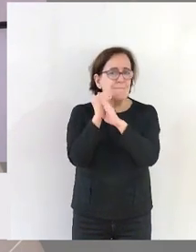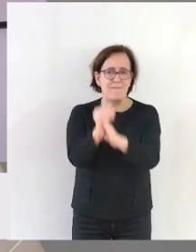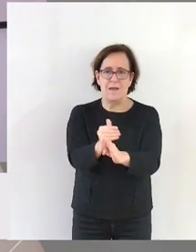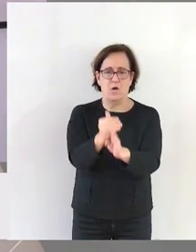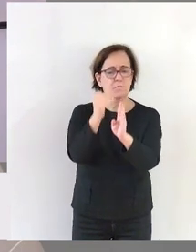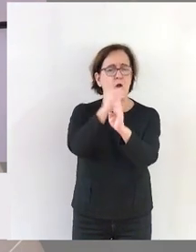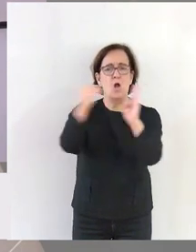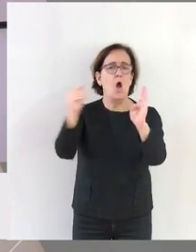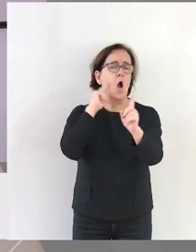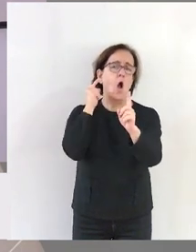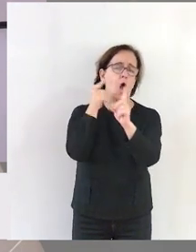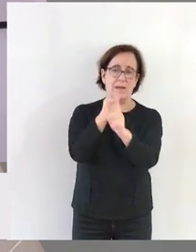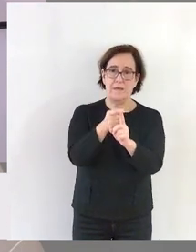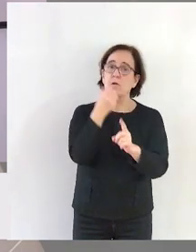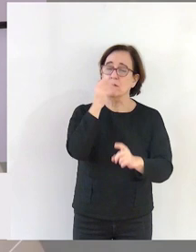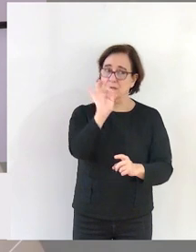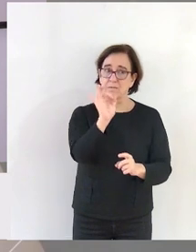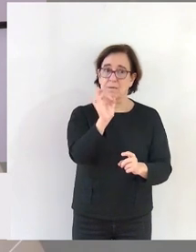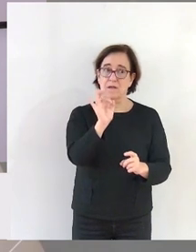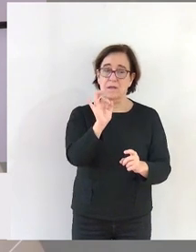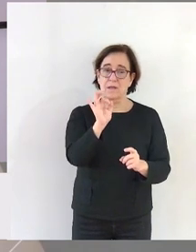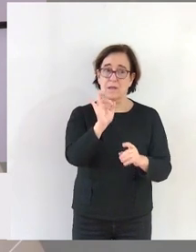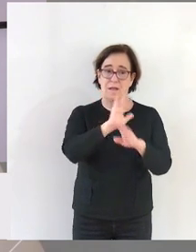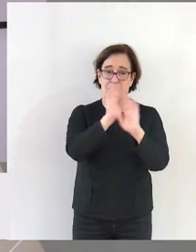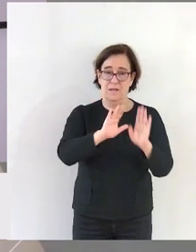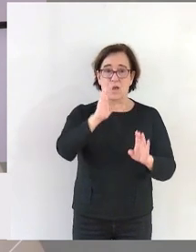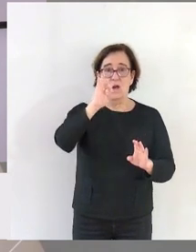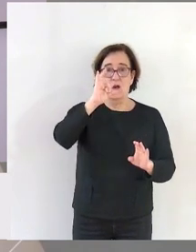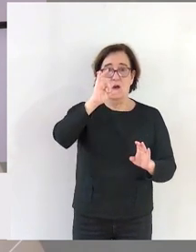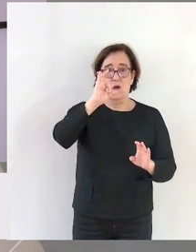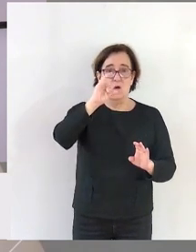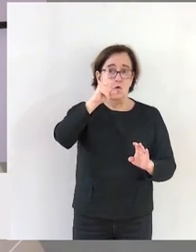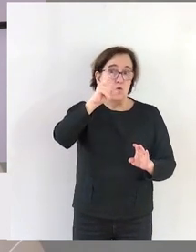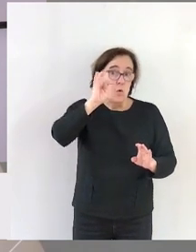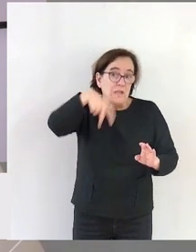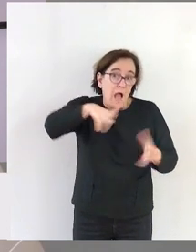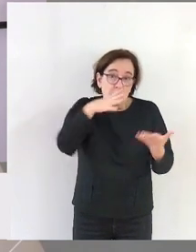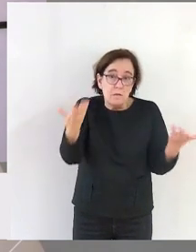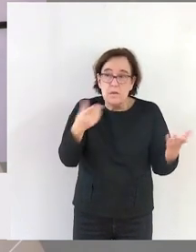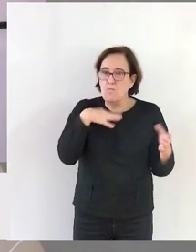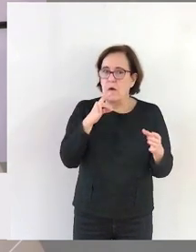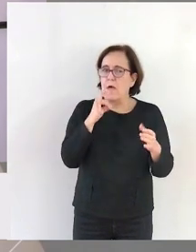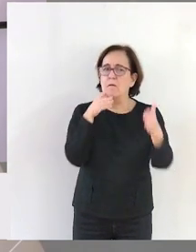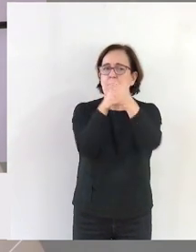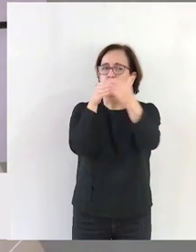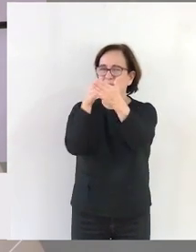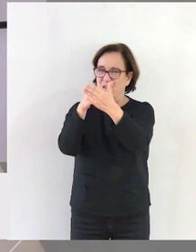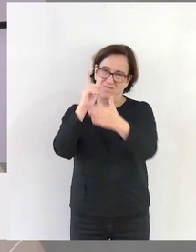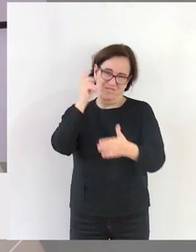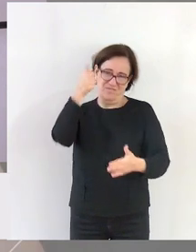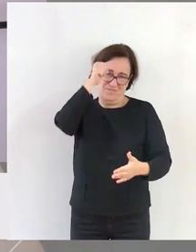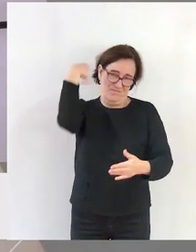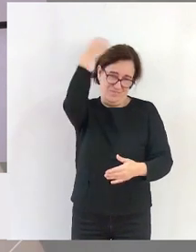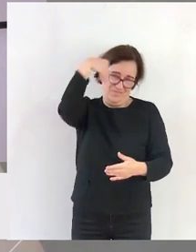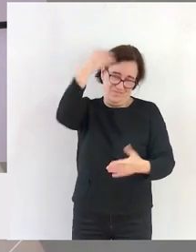meterlo como objetivo porque seguro que el sultán beljar pues pondrá todos los chinarras que pueda en la rueda